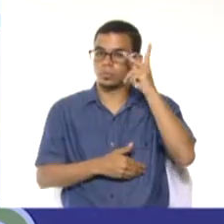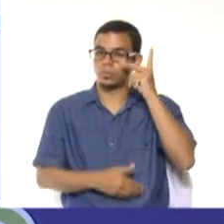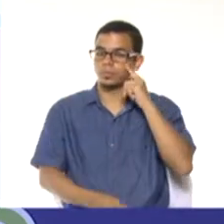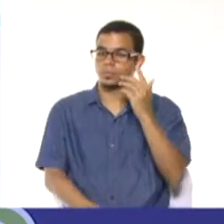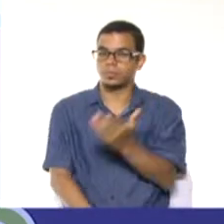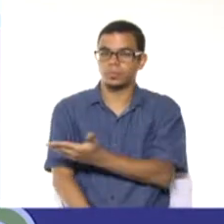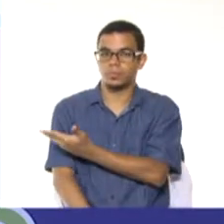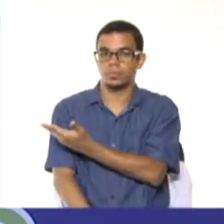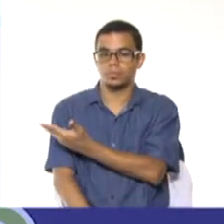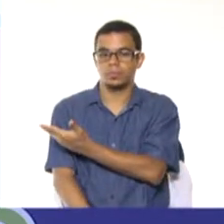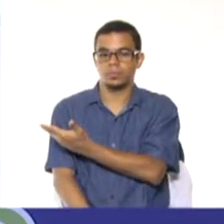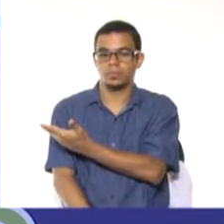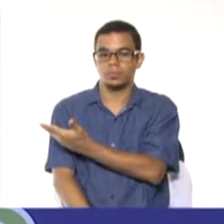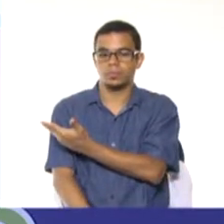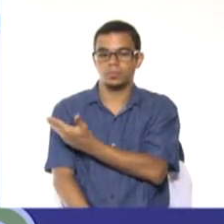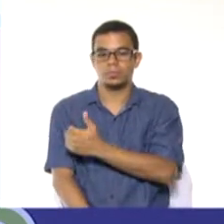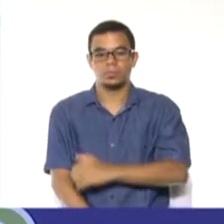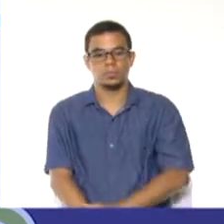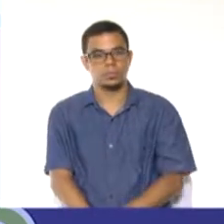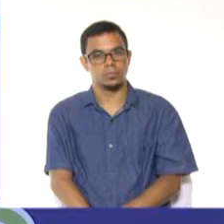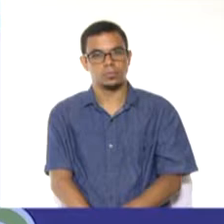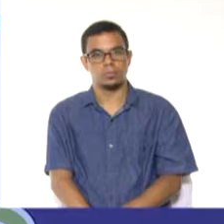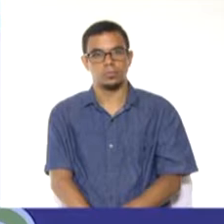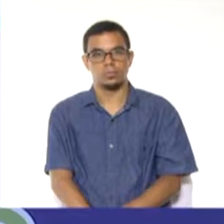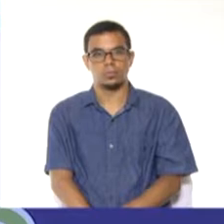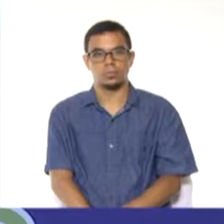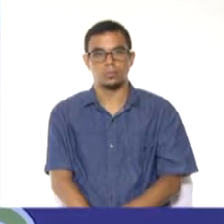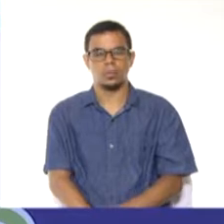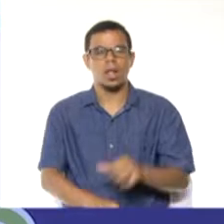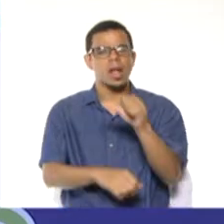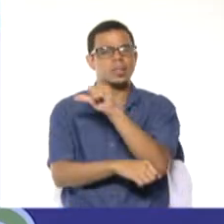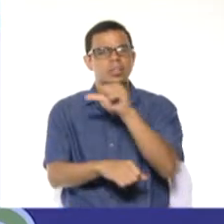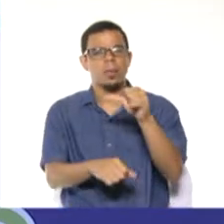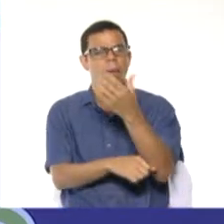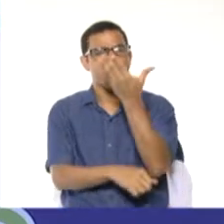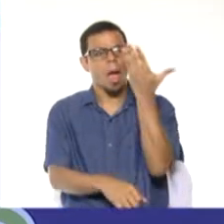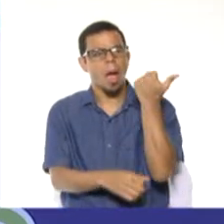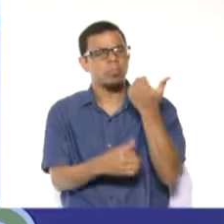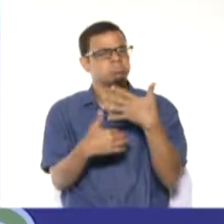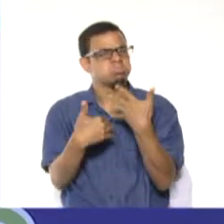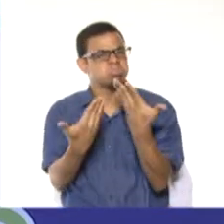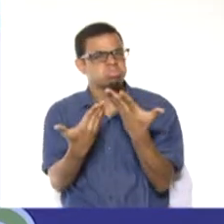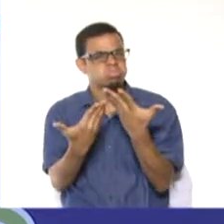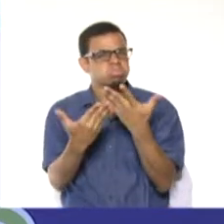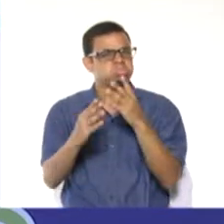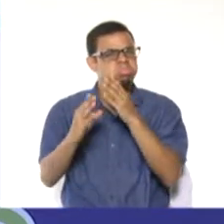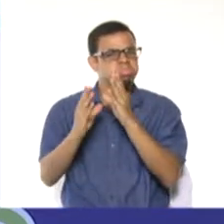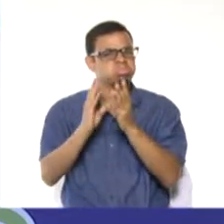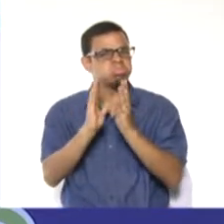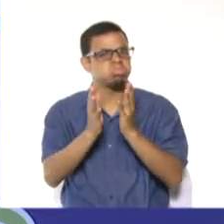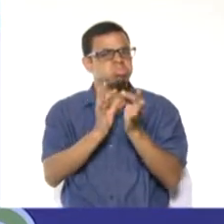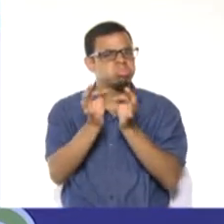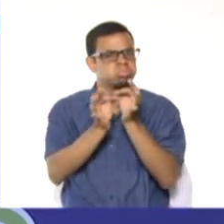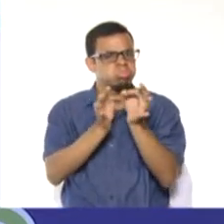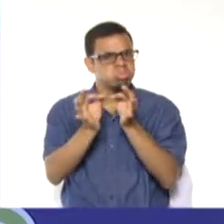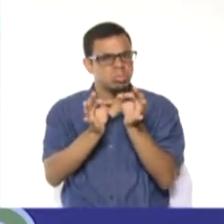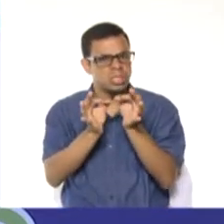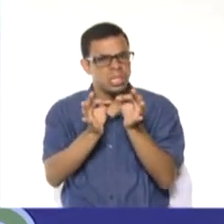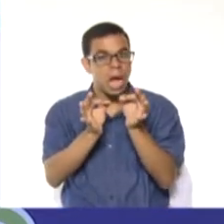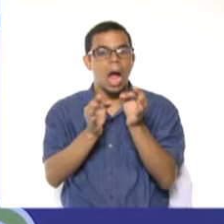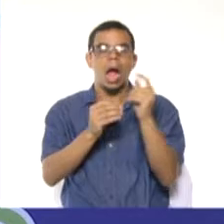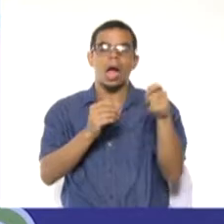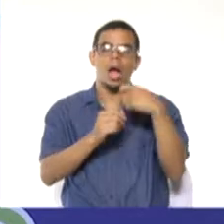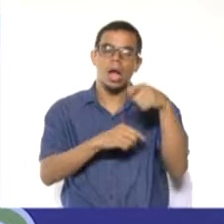habla, la profesora Cleidis Hernández. Mis queridos estudiantes, la semana pasada estuvimos conversando en función del trompo